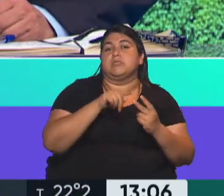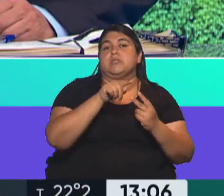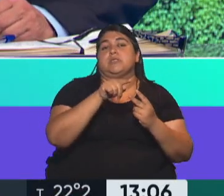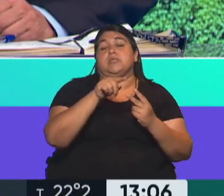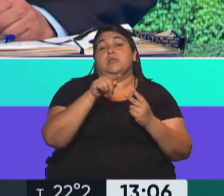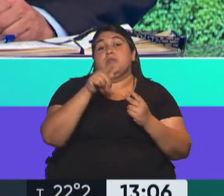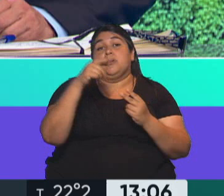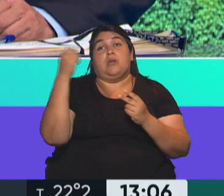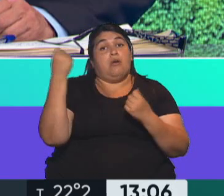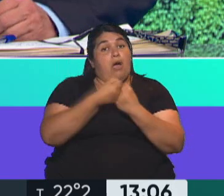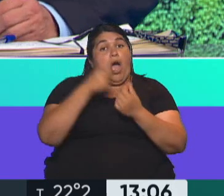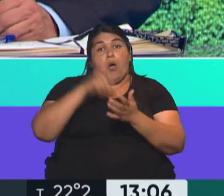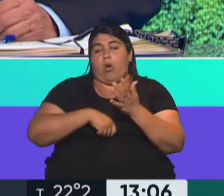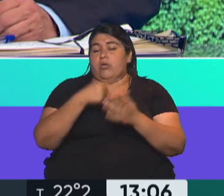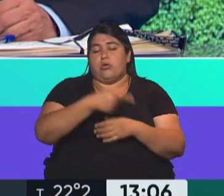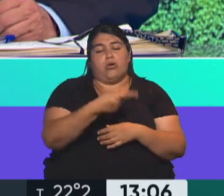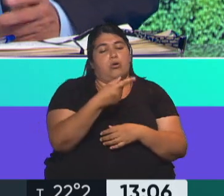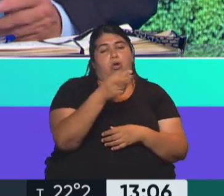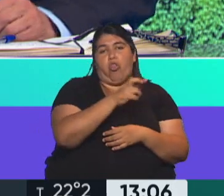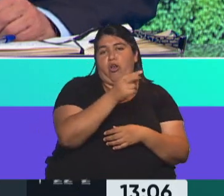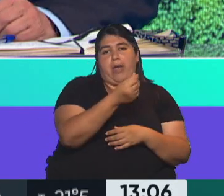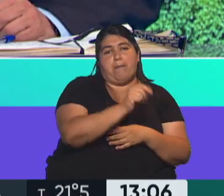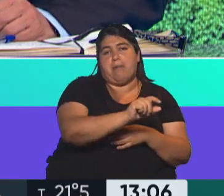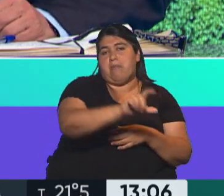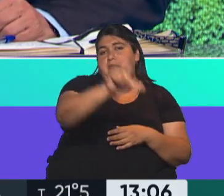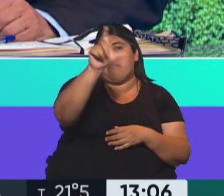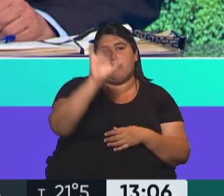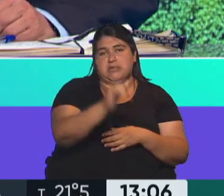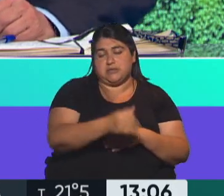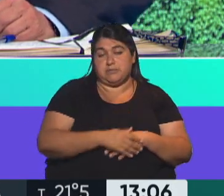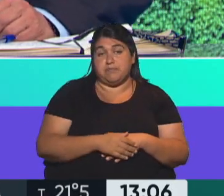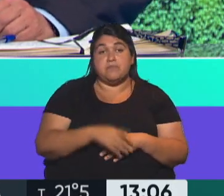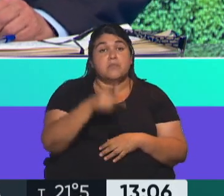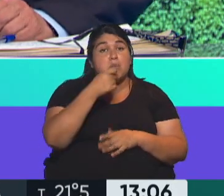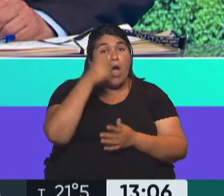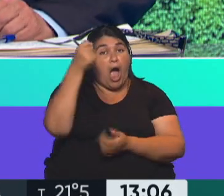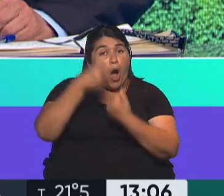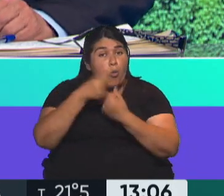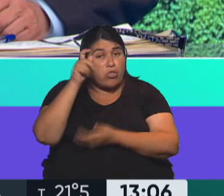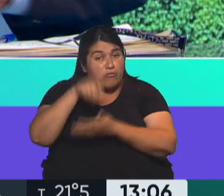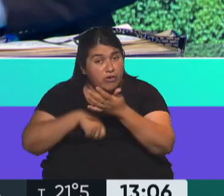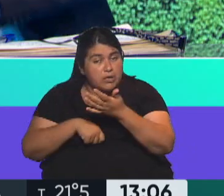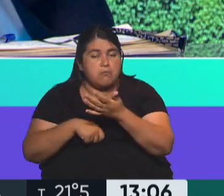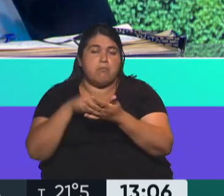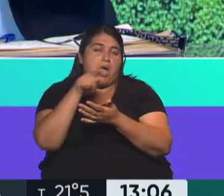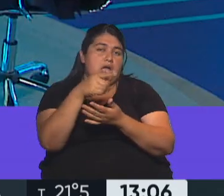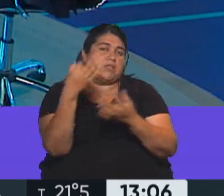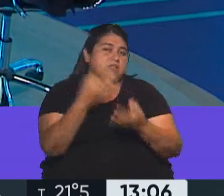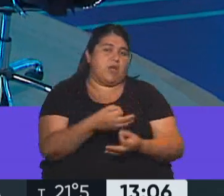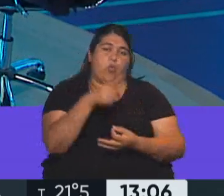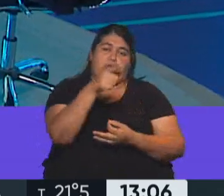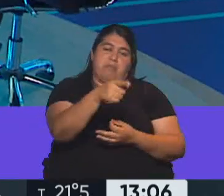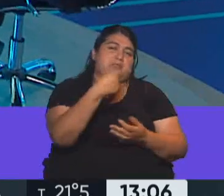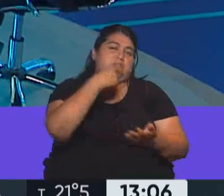firme un acuerdo va a seguir la suba. La previsión es que en el momento que se firme un acuerdo esto se cae fuertemente. Pero a ver, se cae